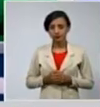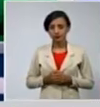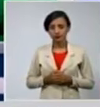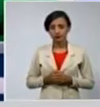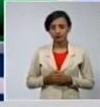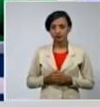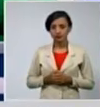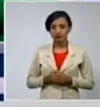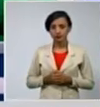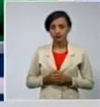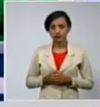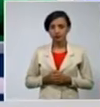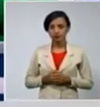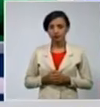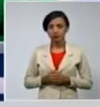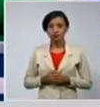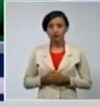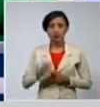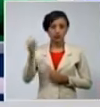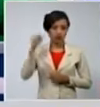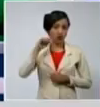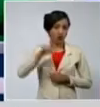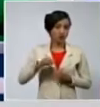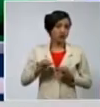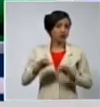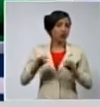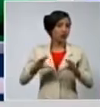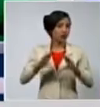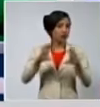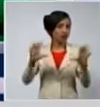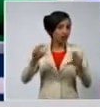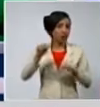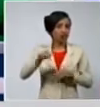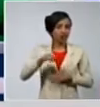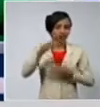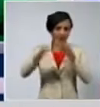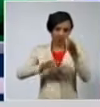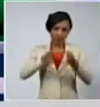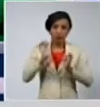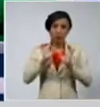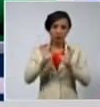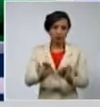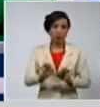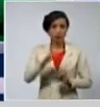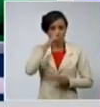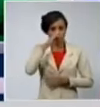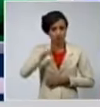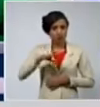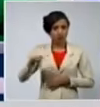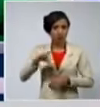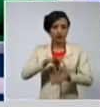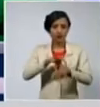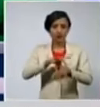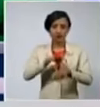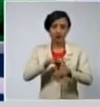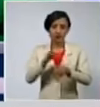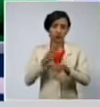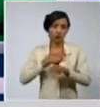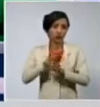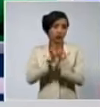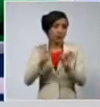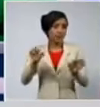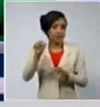mañana, la profesora Lisette, el profesor Pereda, esos son nuestros expertos, los